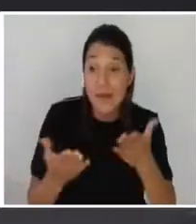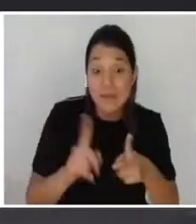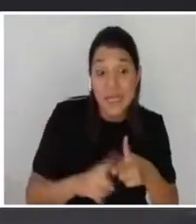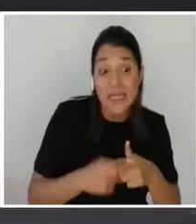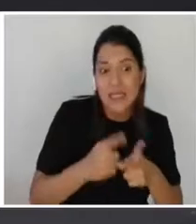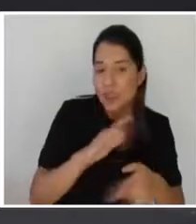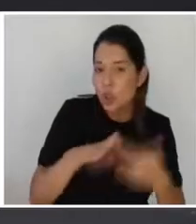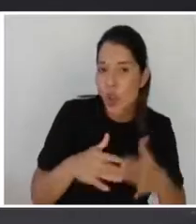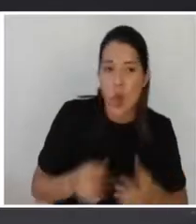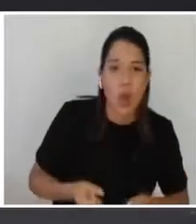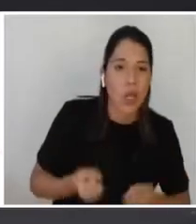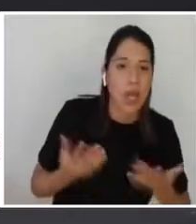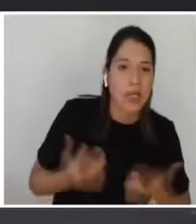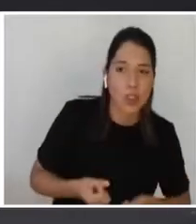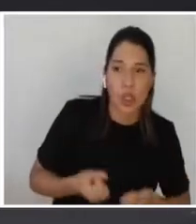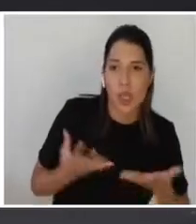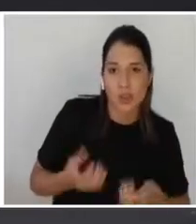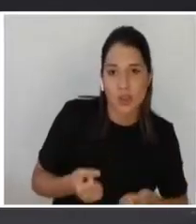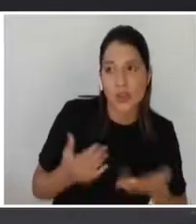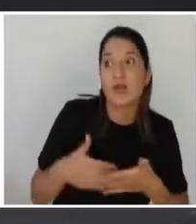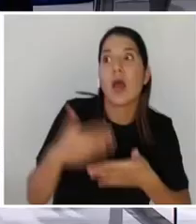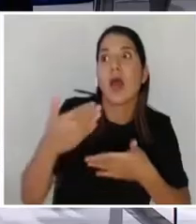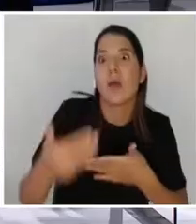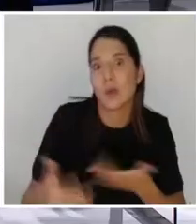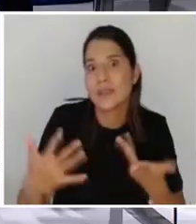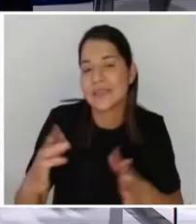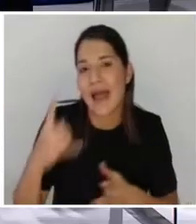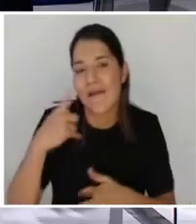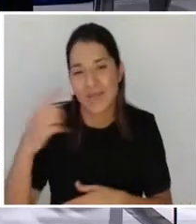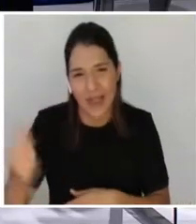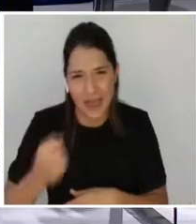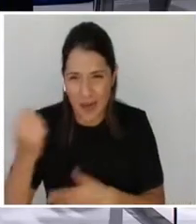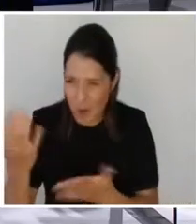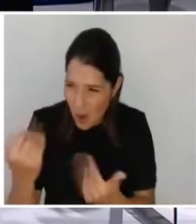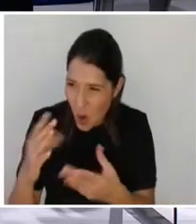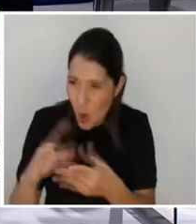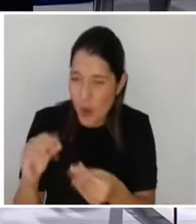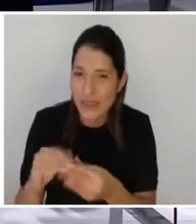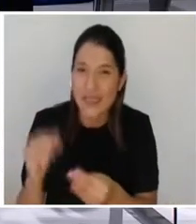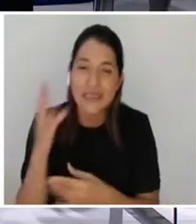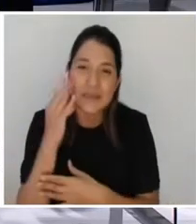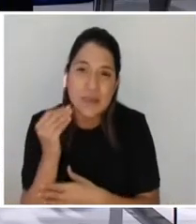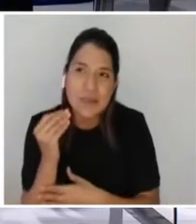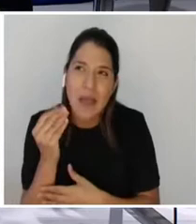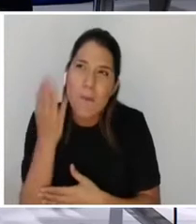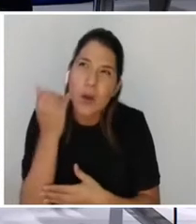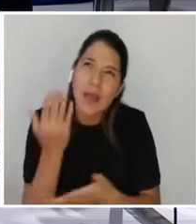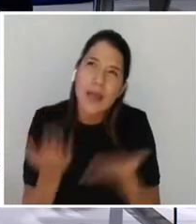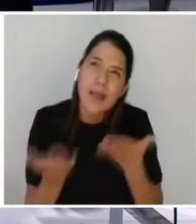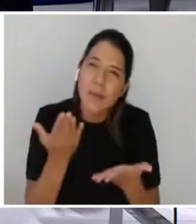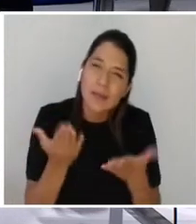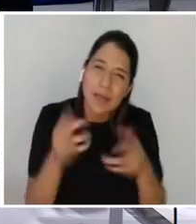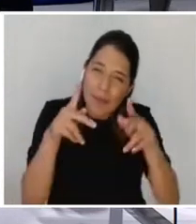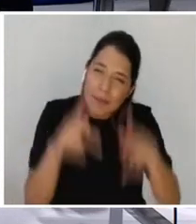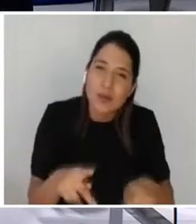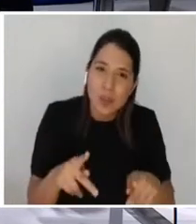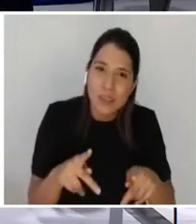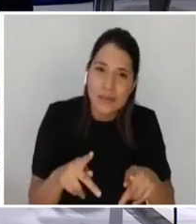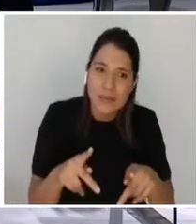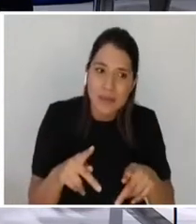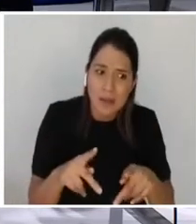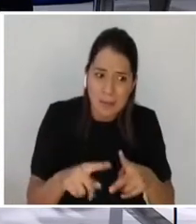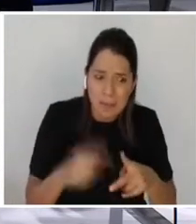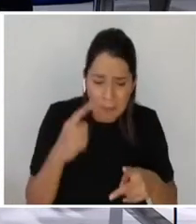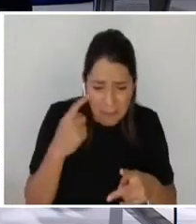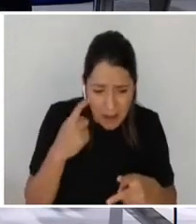Cuéntenme las dos esa experiencia, ¿verdad? Porque me imagino que muchas personas tal vez se quedarán en esa primera etapa y no esperan a ver los resultados porque